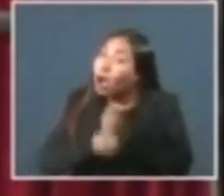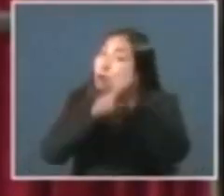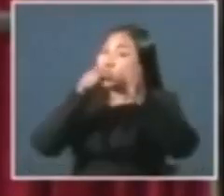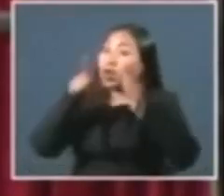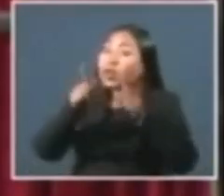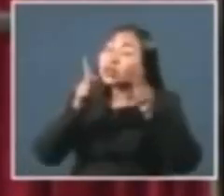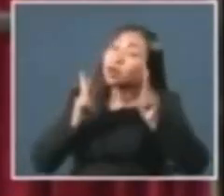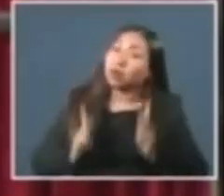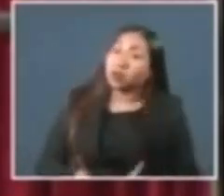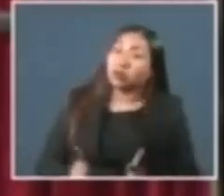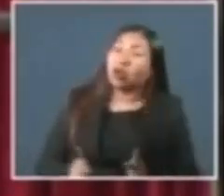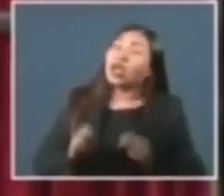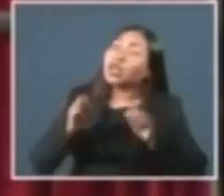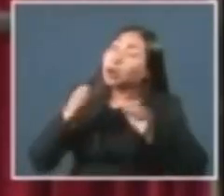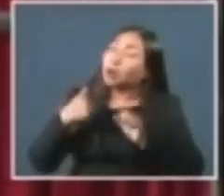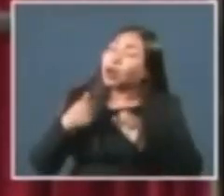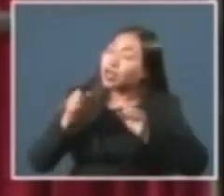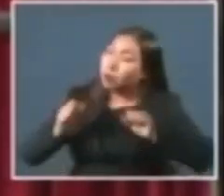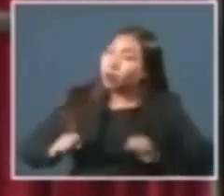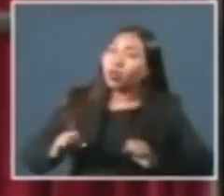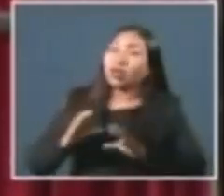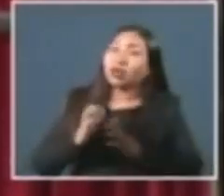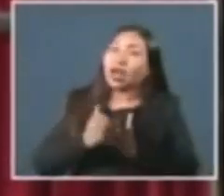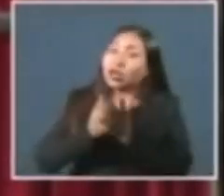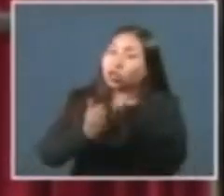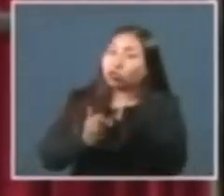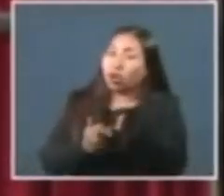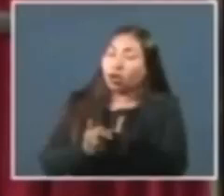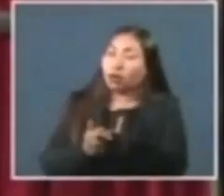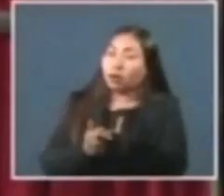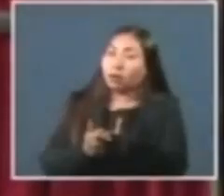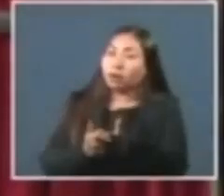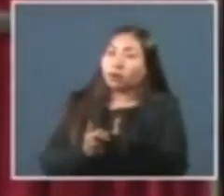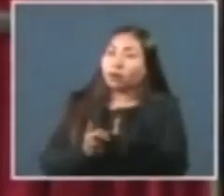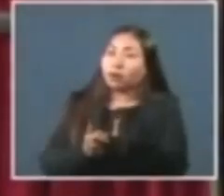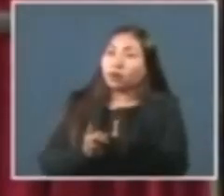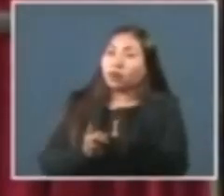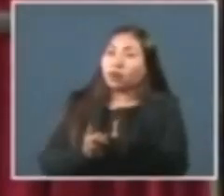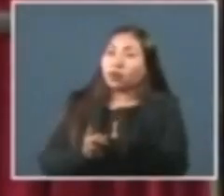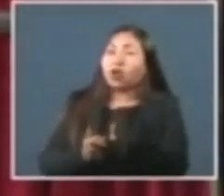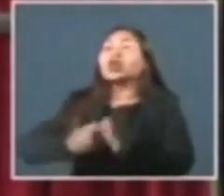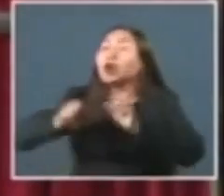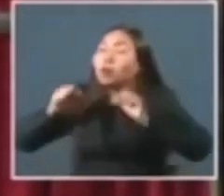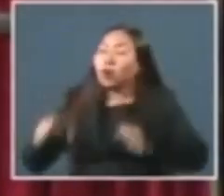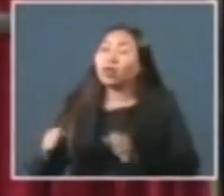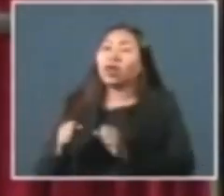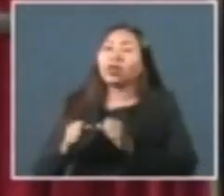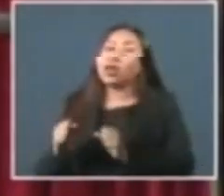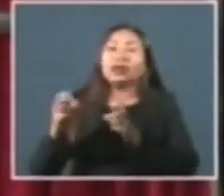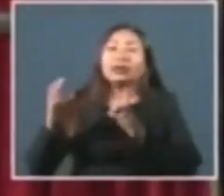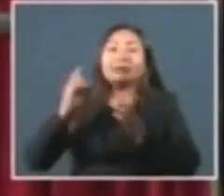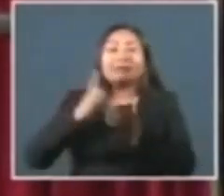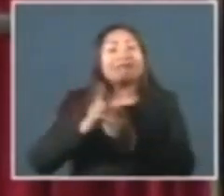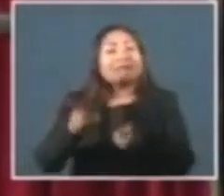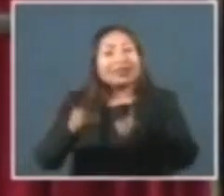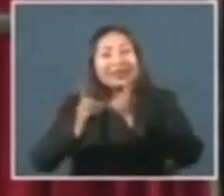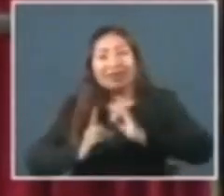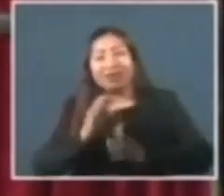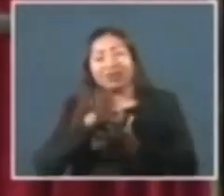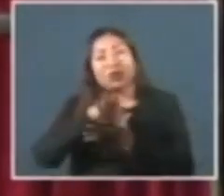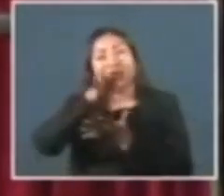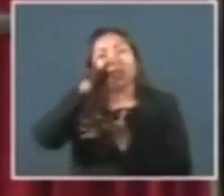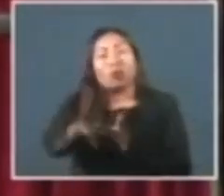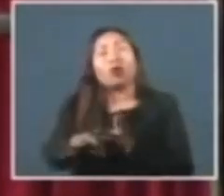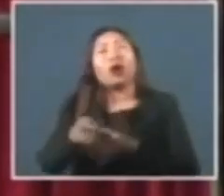correcto. Nosotros queremos que de verdad haya un defensor que alce su voz ante la violación de los derechos